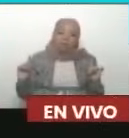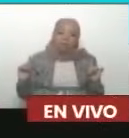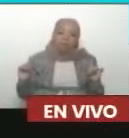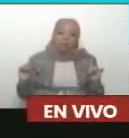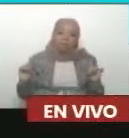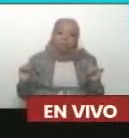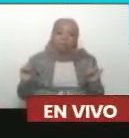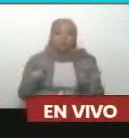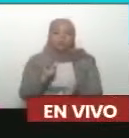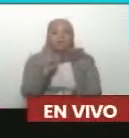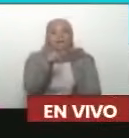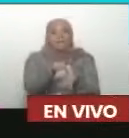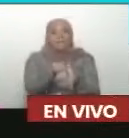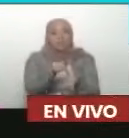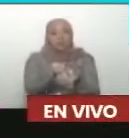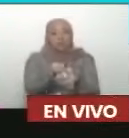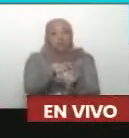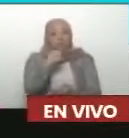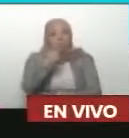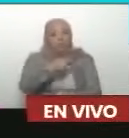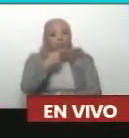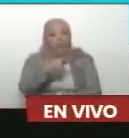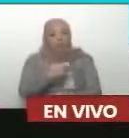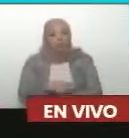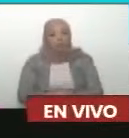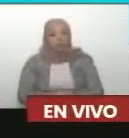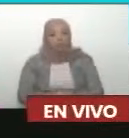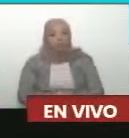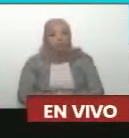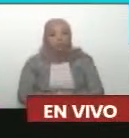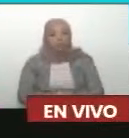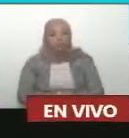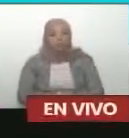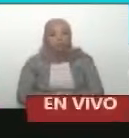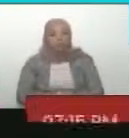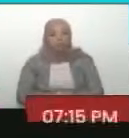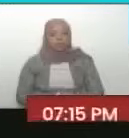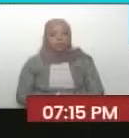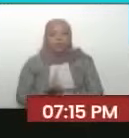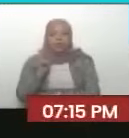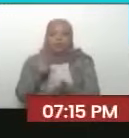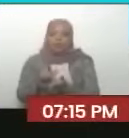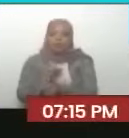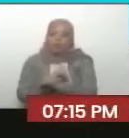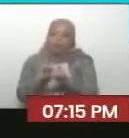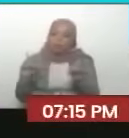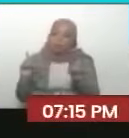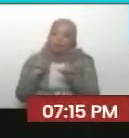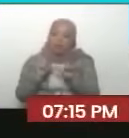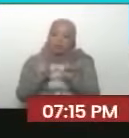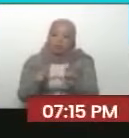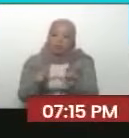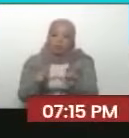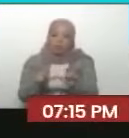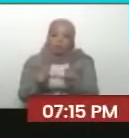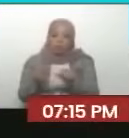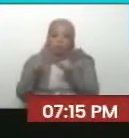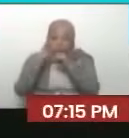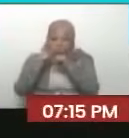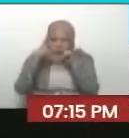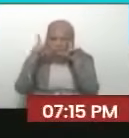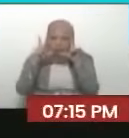participativa y protagónica, de la democracia permanente. Me acaban de